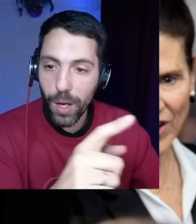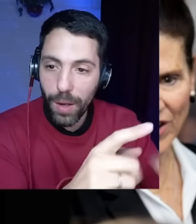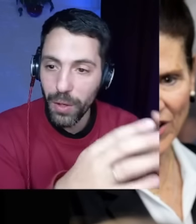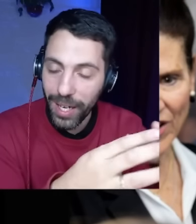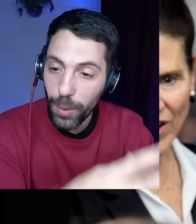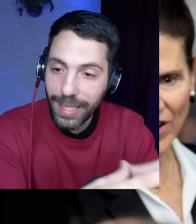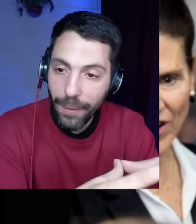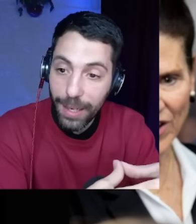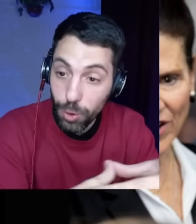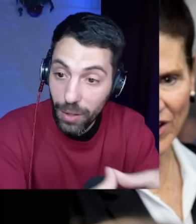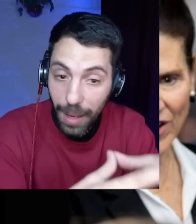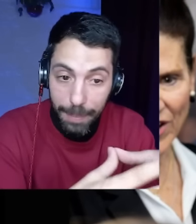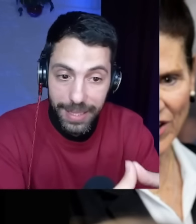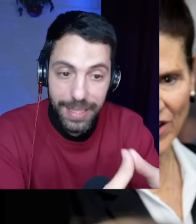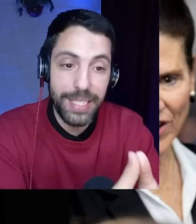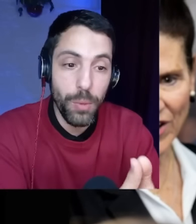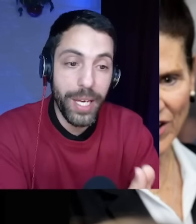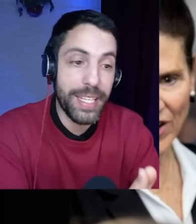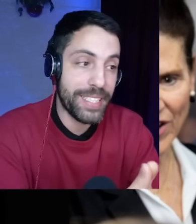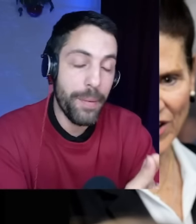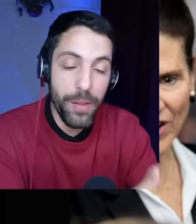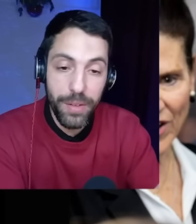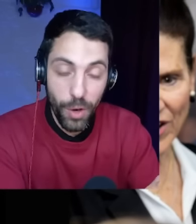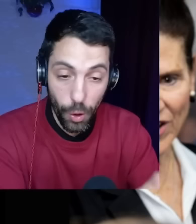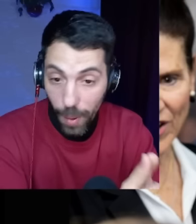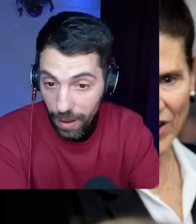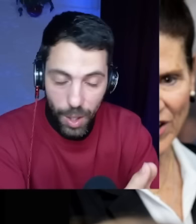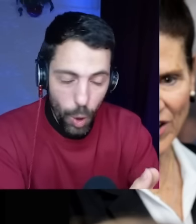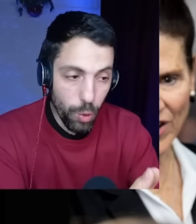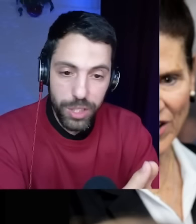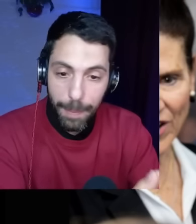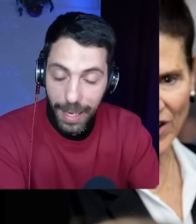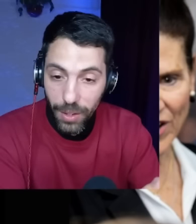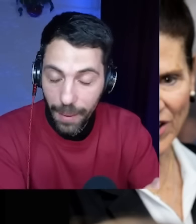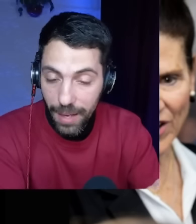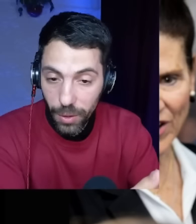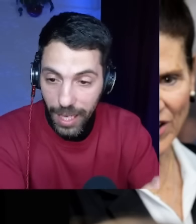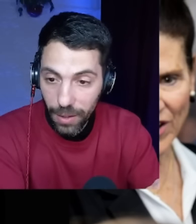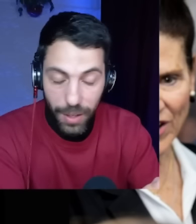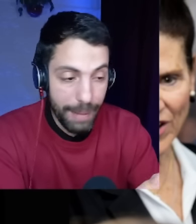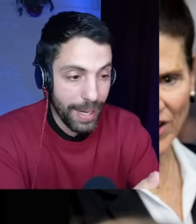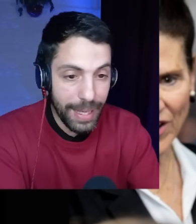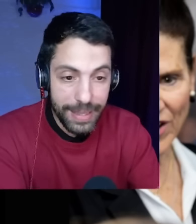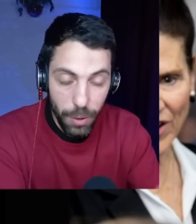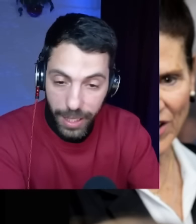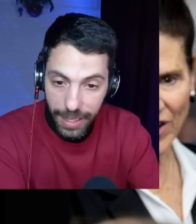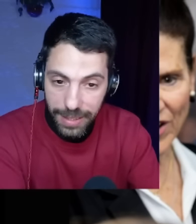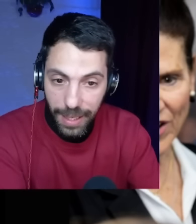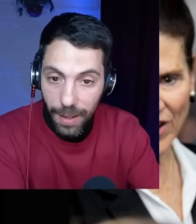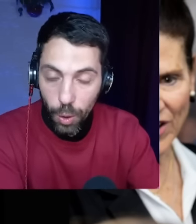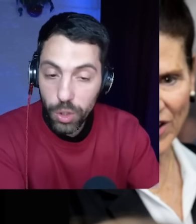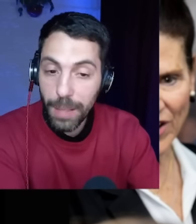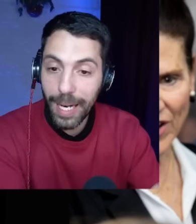fue cuando... ¿Recuerdan que habían acusado al presidente Nayib Bukele de que se habían robado unos aparatos que había donado la embajada